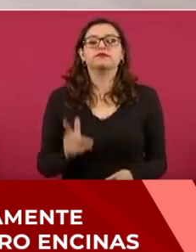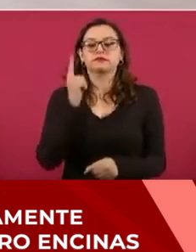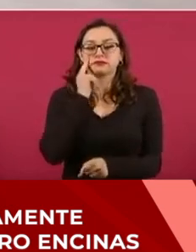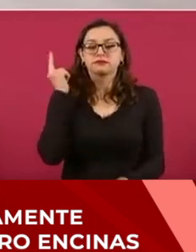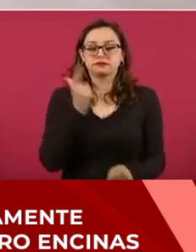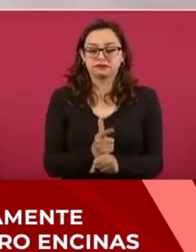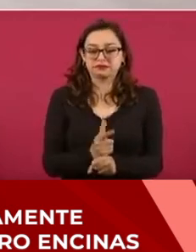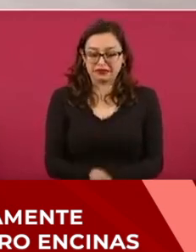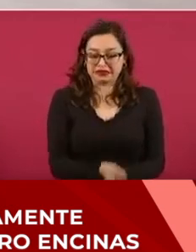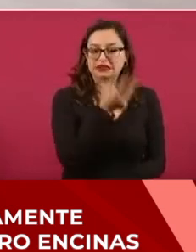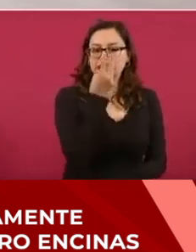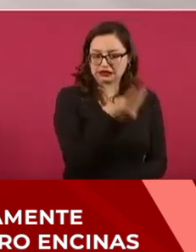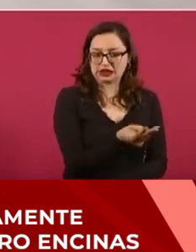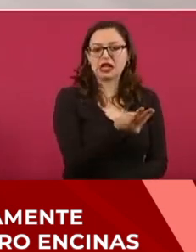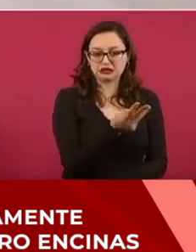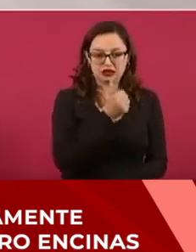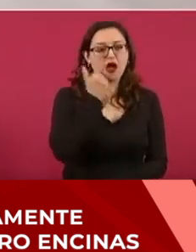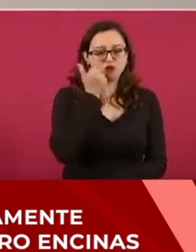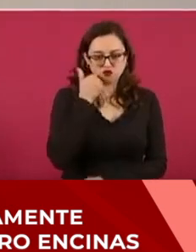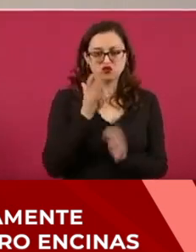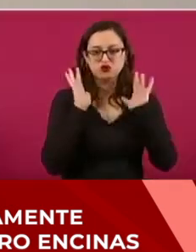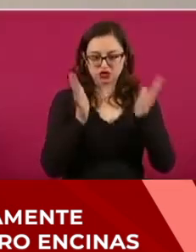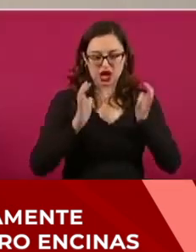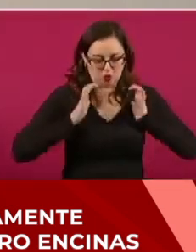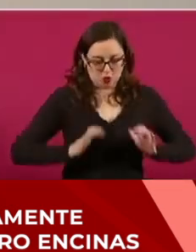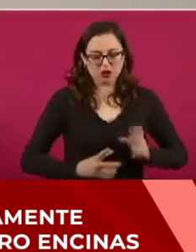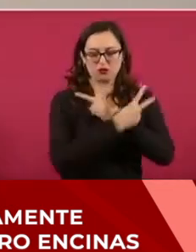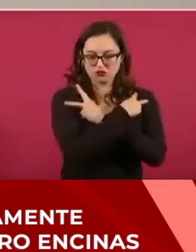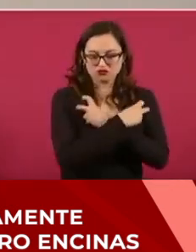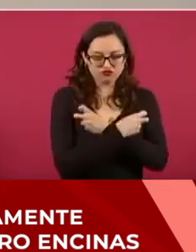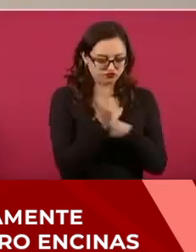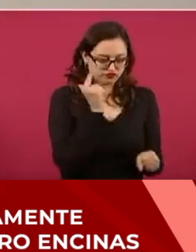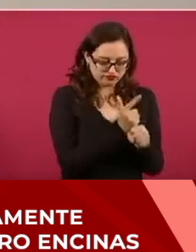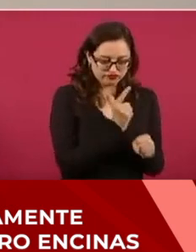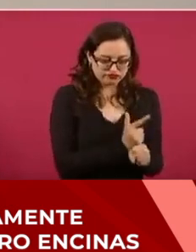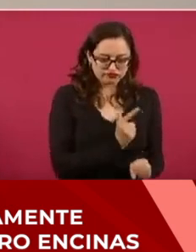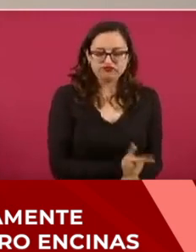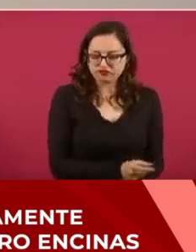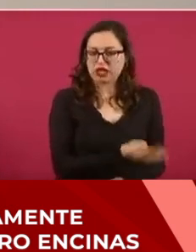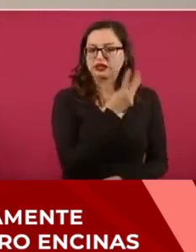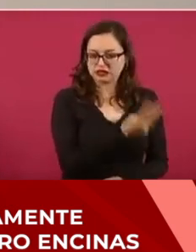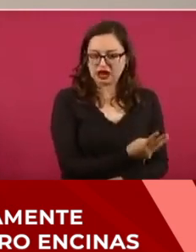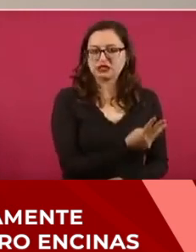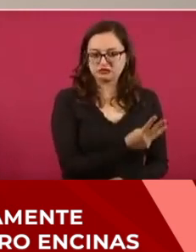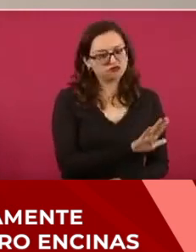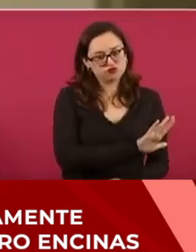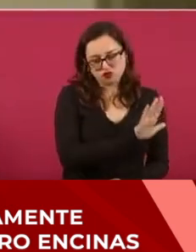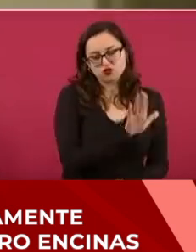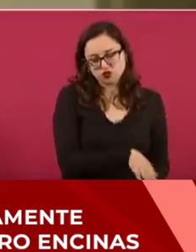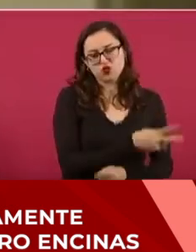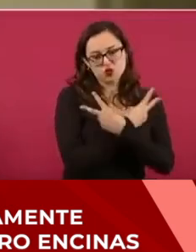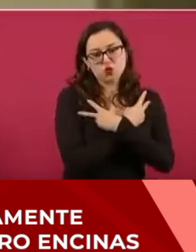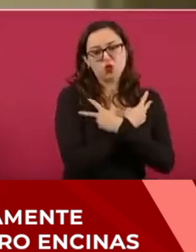identificación de 3 de los 43 estudiantes desaparecidos, que no hay indicio alguno de que los estudiantes